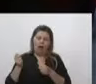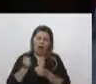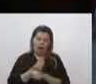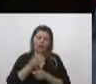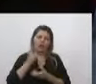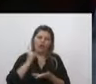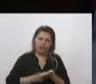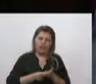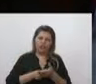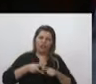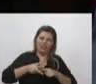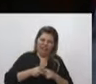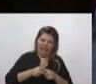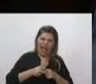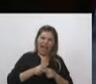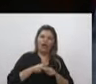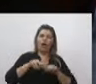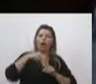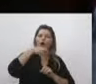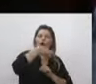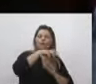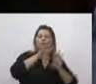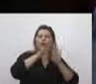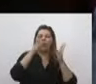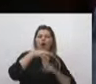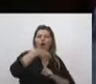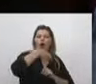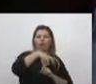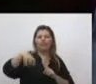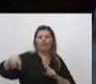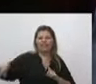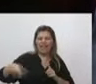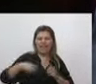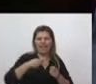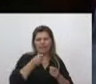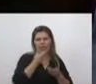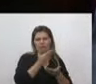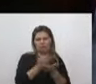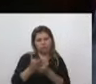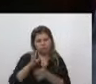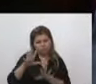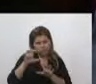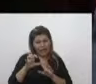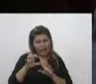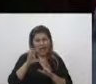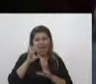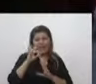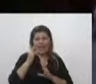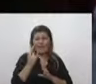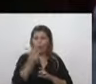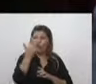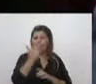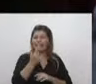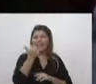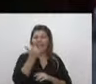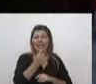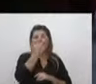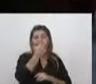quién recurrir, con cariño y respeto al jefe de la bancada y al resto de los... El senador Atauche me parece que no te impactó muy bien. Bueno,